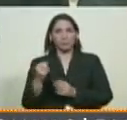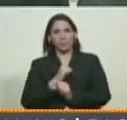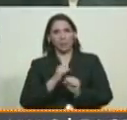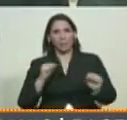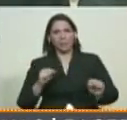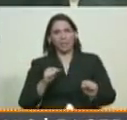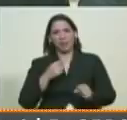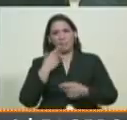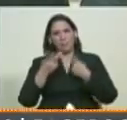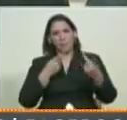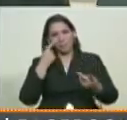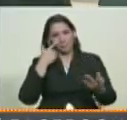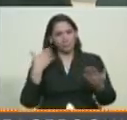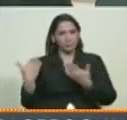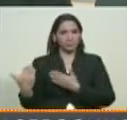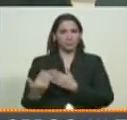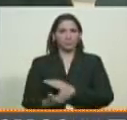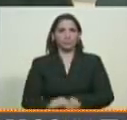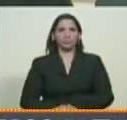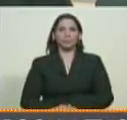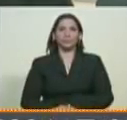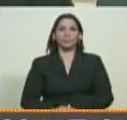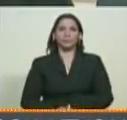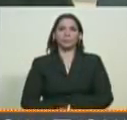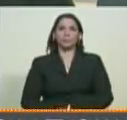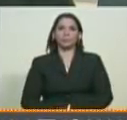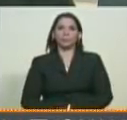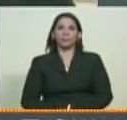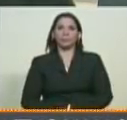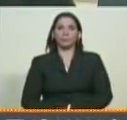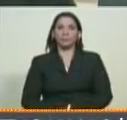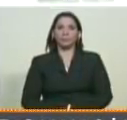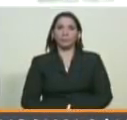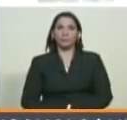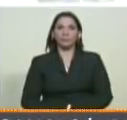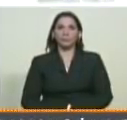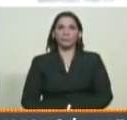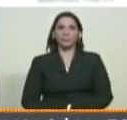manera íntegra a sus hogares a través de nuestra pantalla. Escuchemos al fiscal.